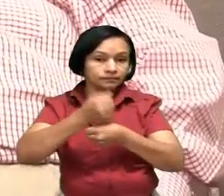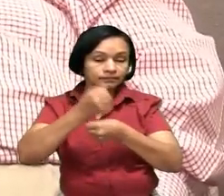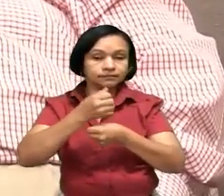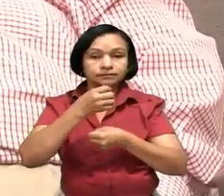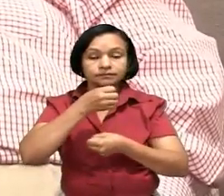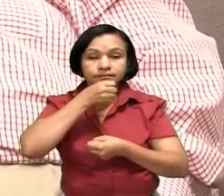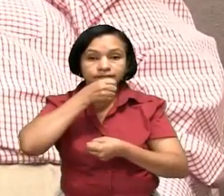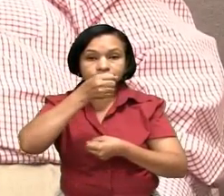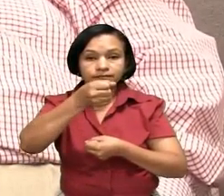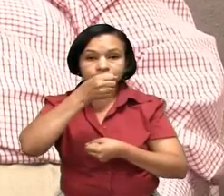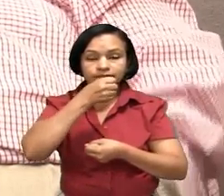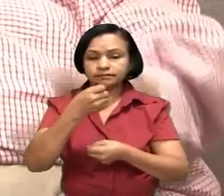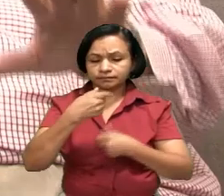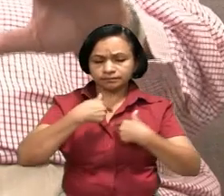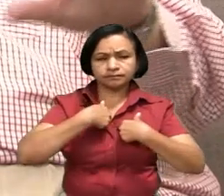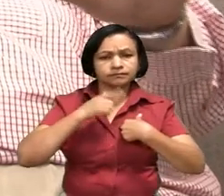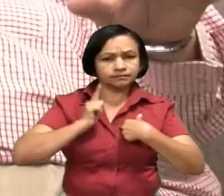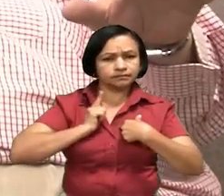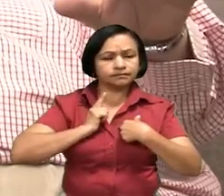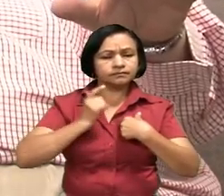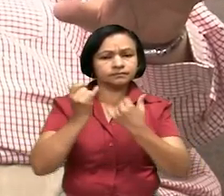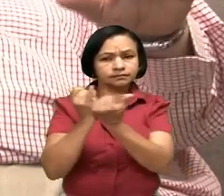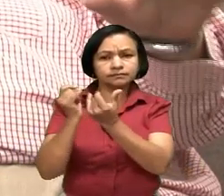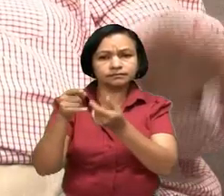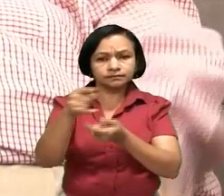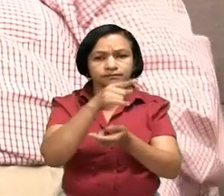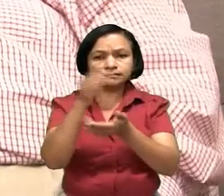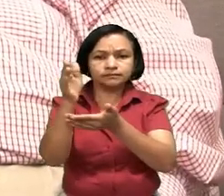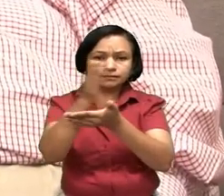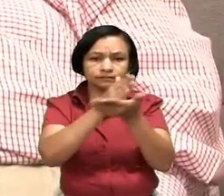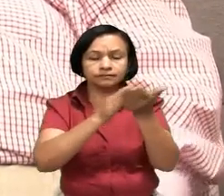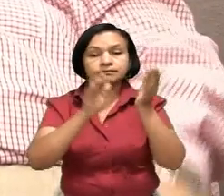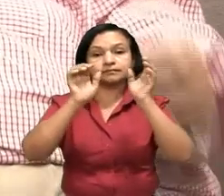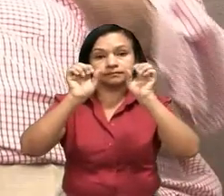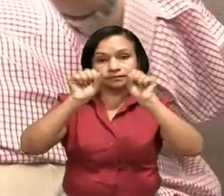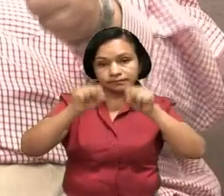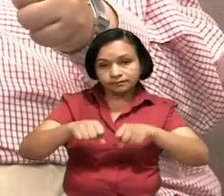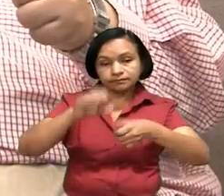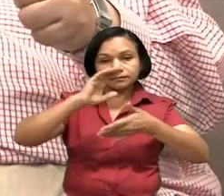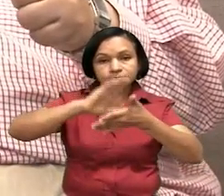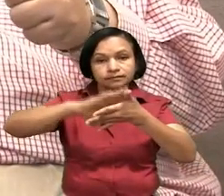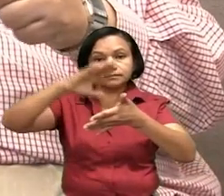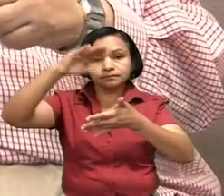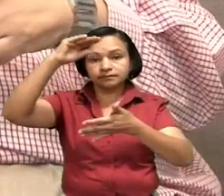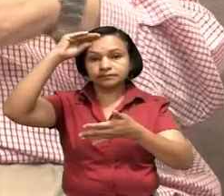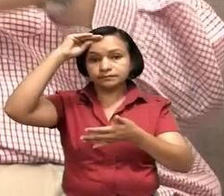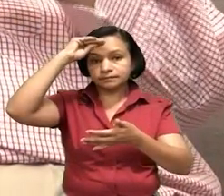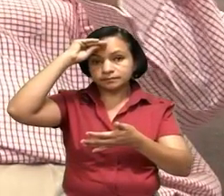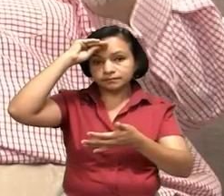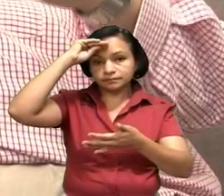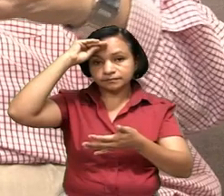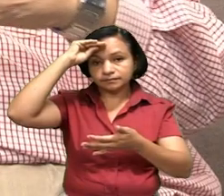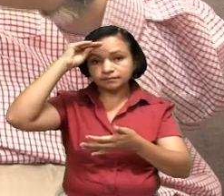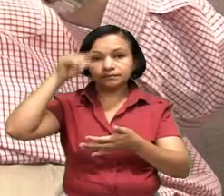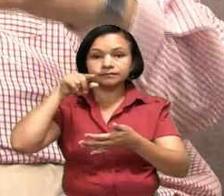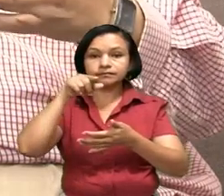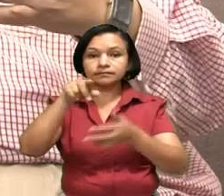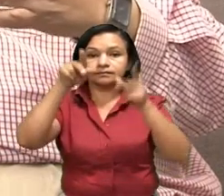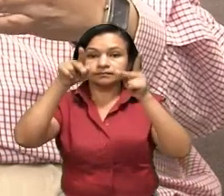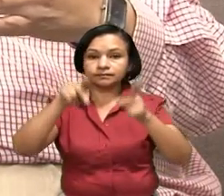todavía estamos algunos que hemos logrado aprender algo de aquellos grandes